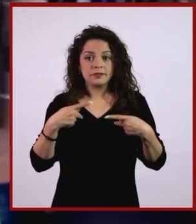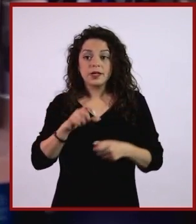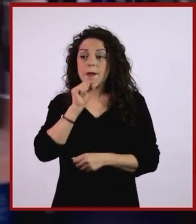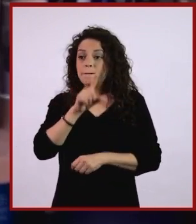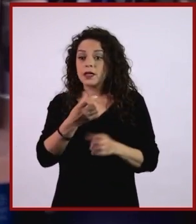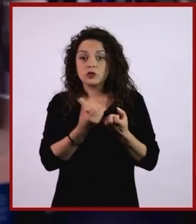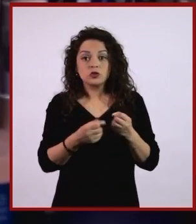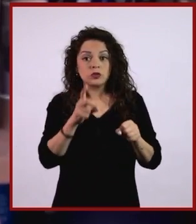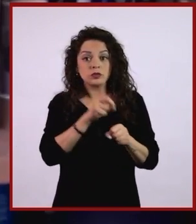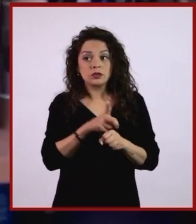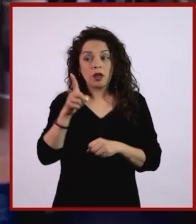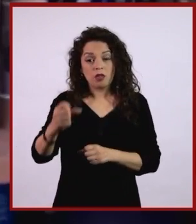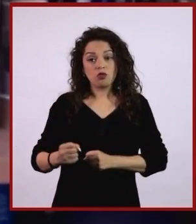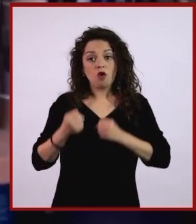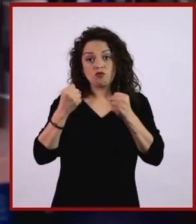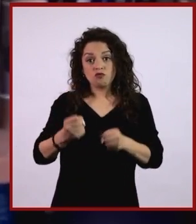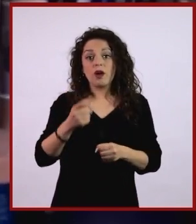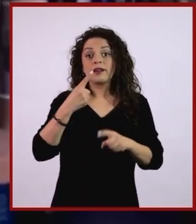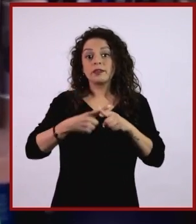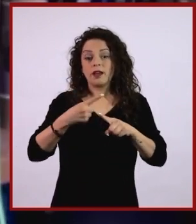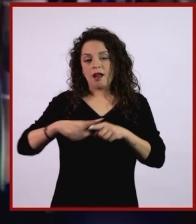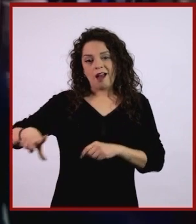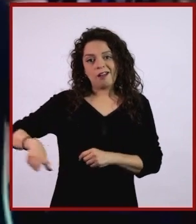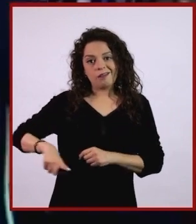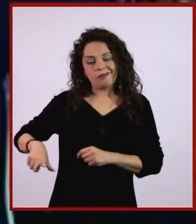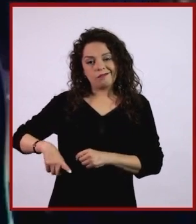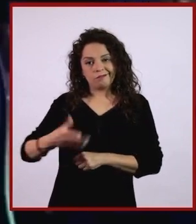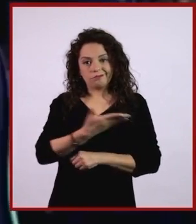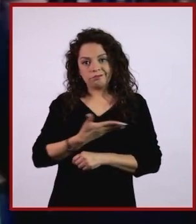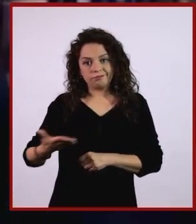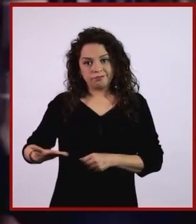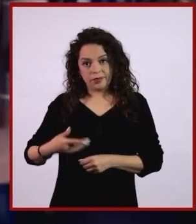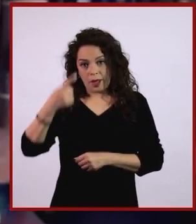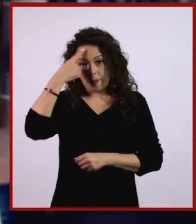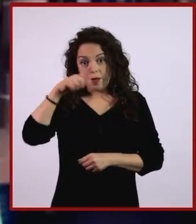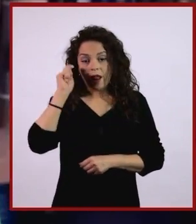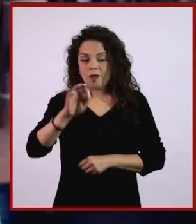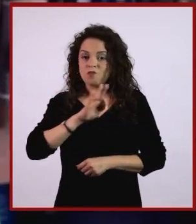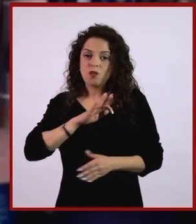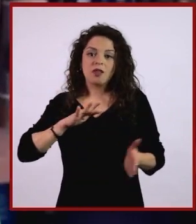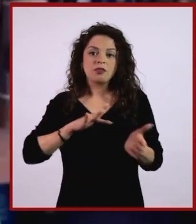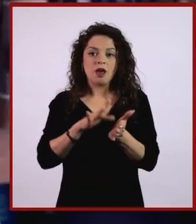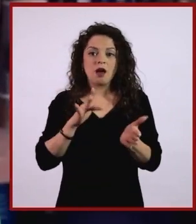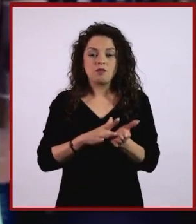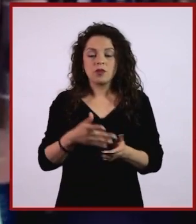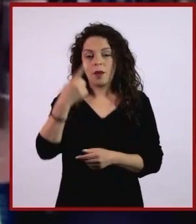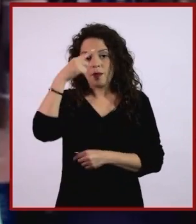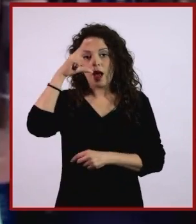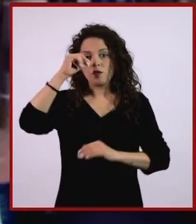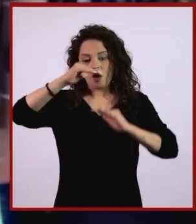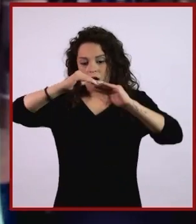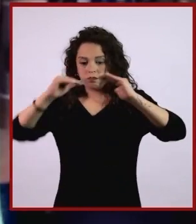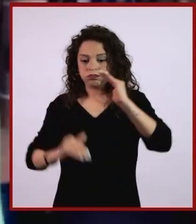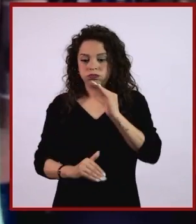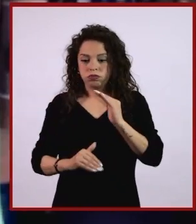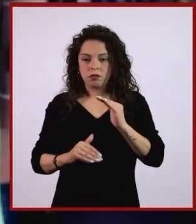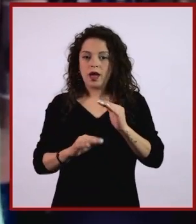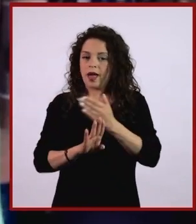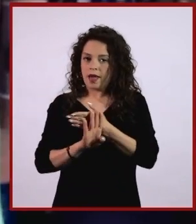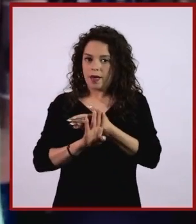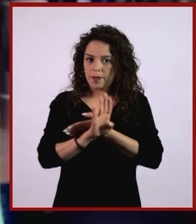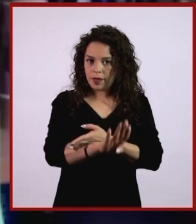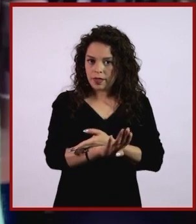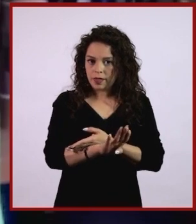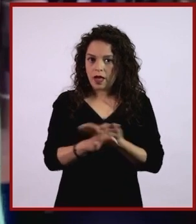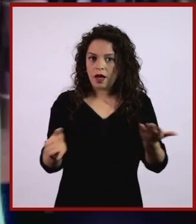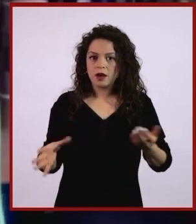también son sociedades donde hay un Estado fuerte que interviene para compensar las desigualdades, que tiene sistemas de seguridad social